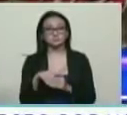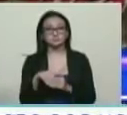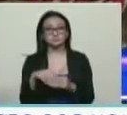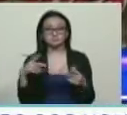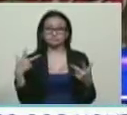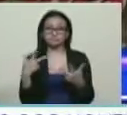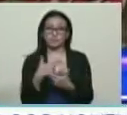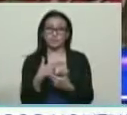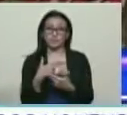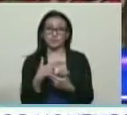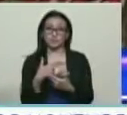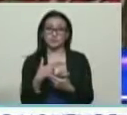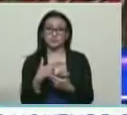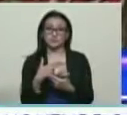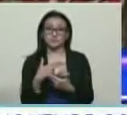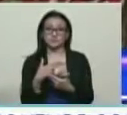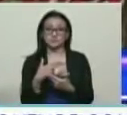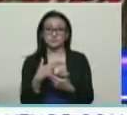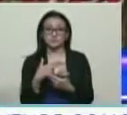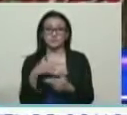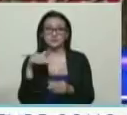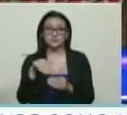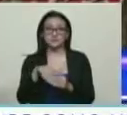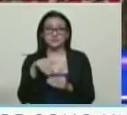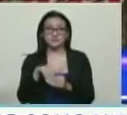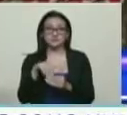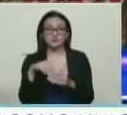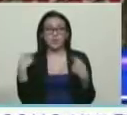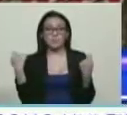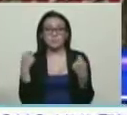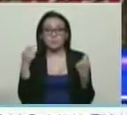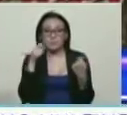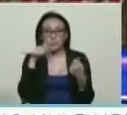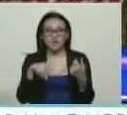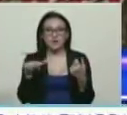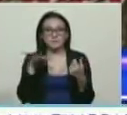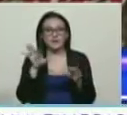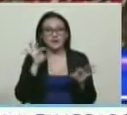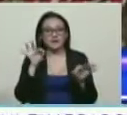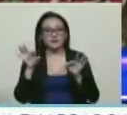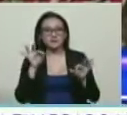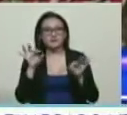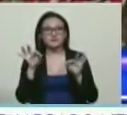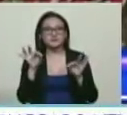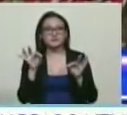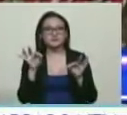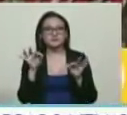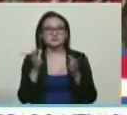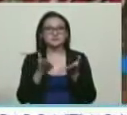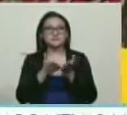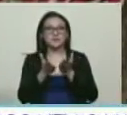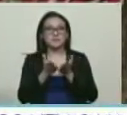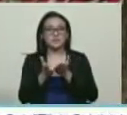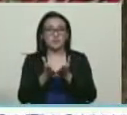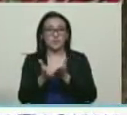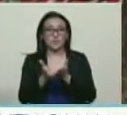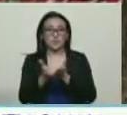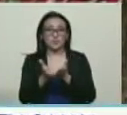círculo virtuoso de elección popular para elegir los servidores,